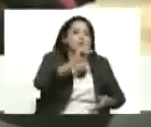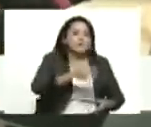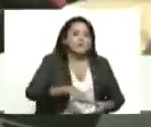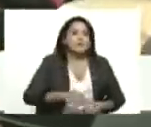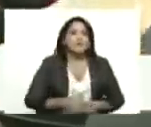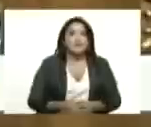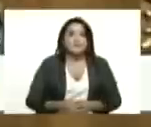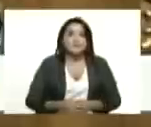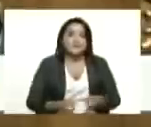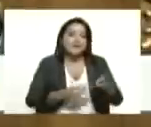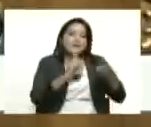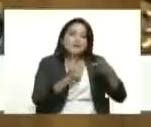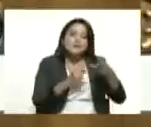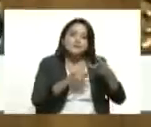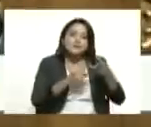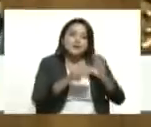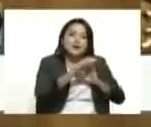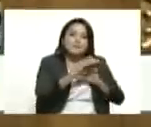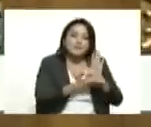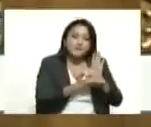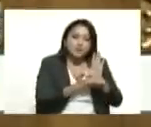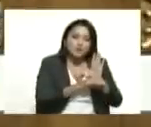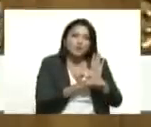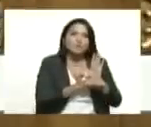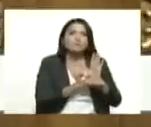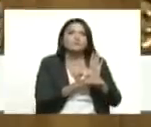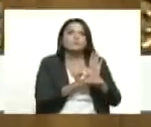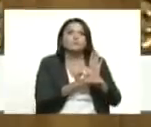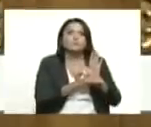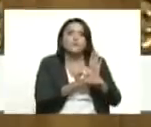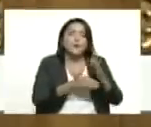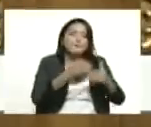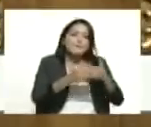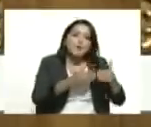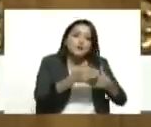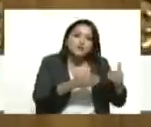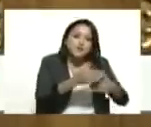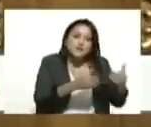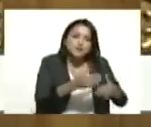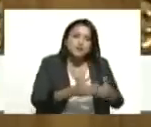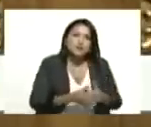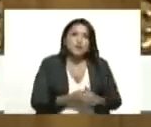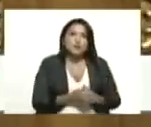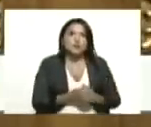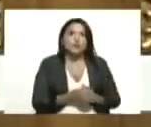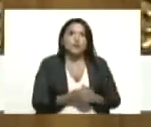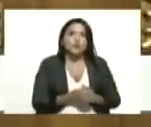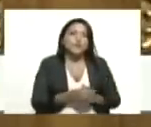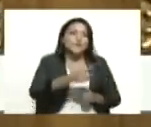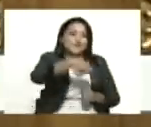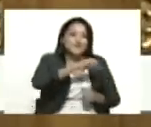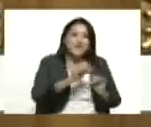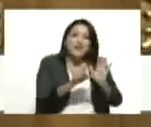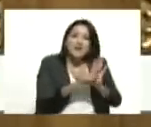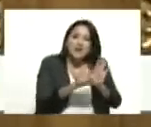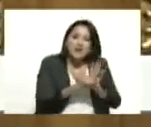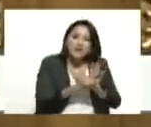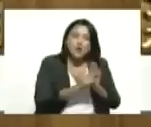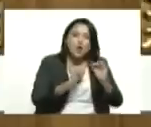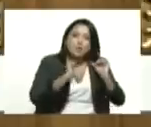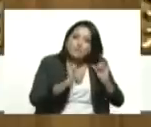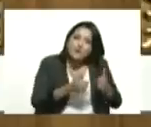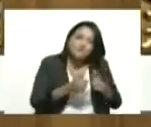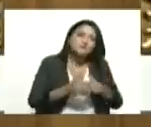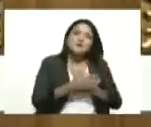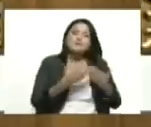El tercer capítulo desarrolla el procedimiento aplicable para la extinción de dominio. Este proceso se inicia